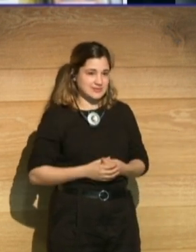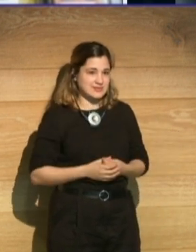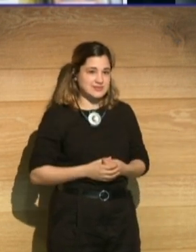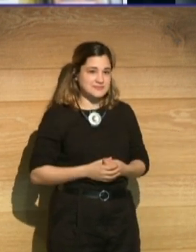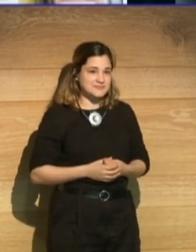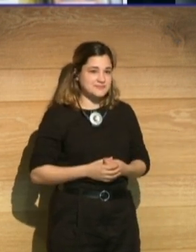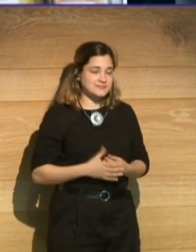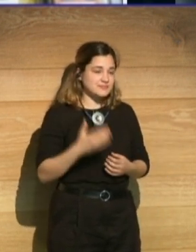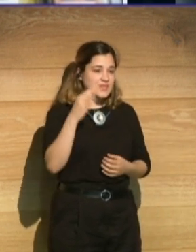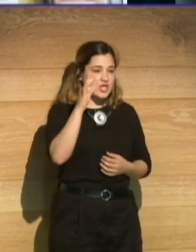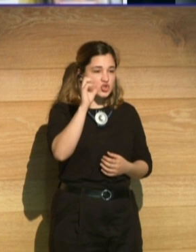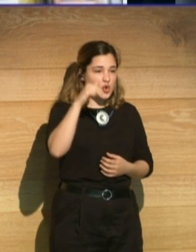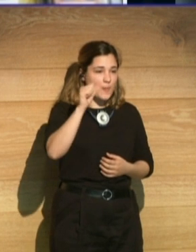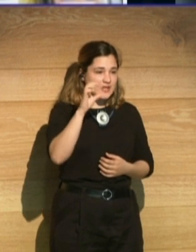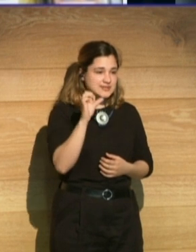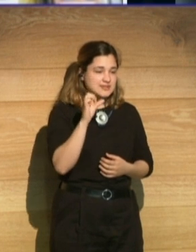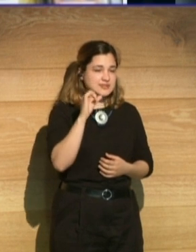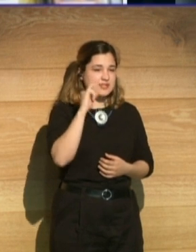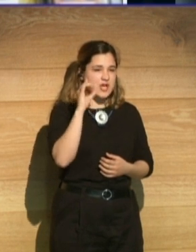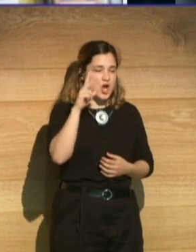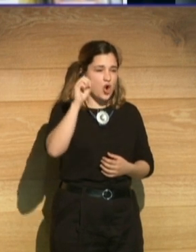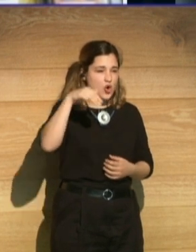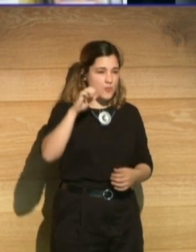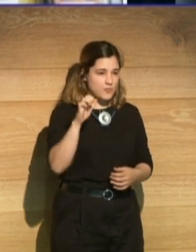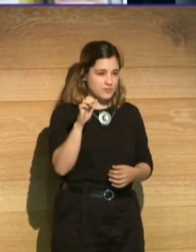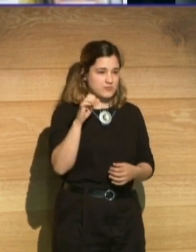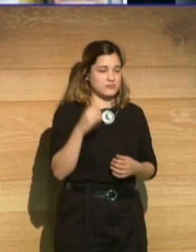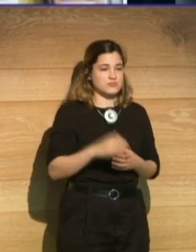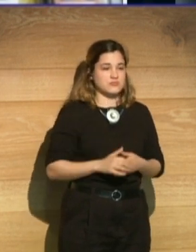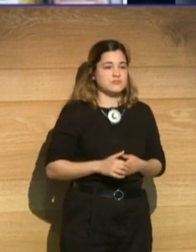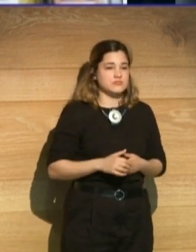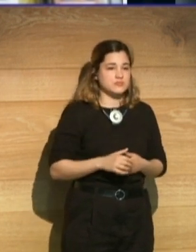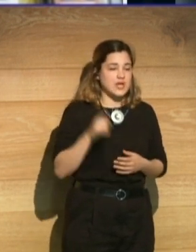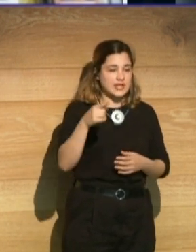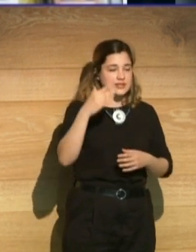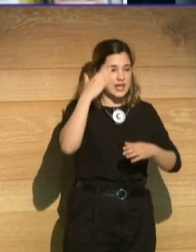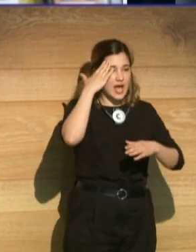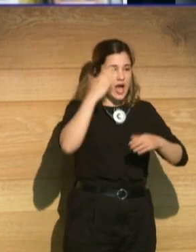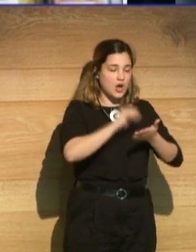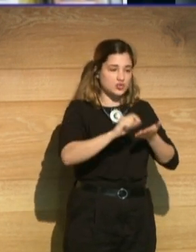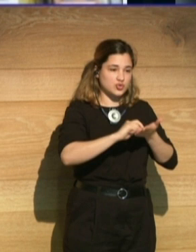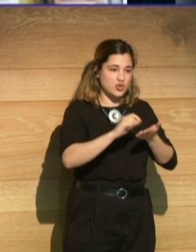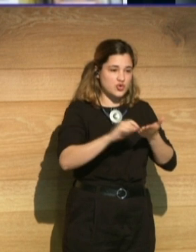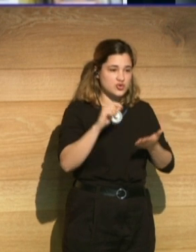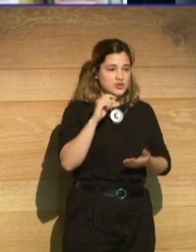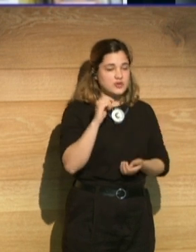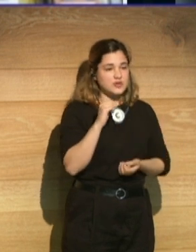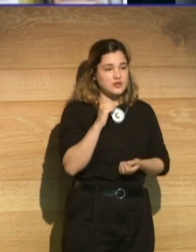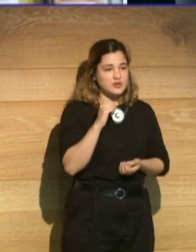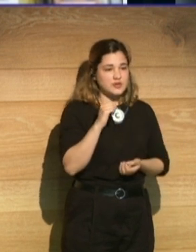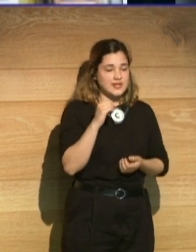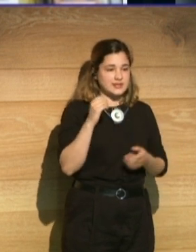Thomas Hobbes, que fue el máximo teórico del Estado moderno, el autor del Leviatano y la teorización del